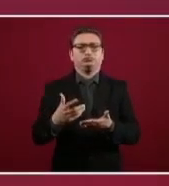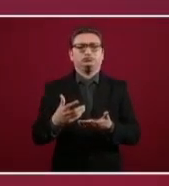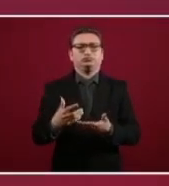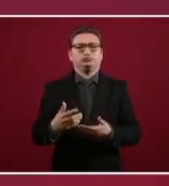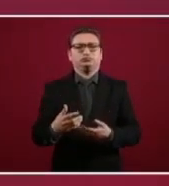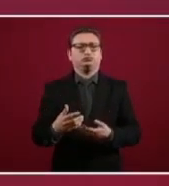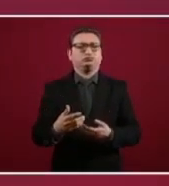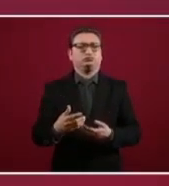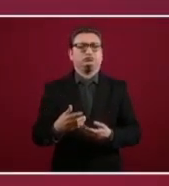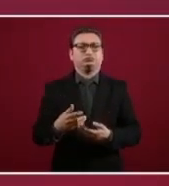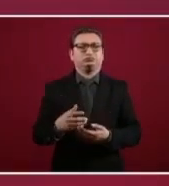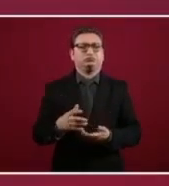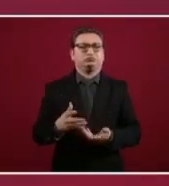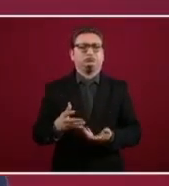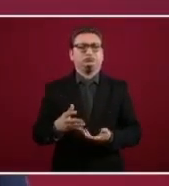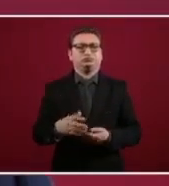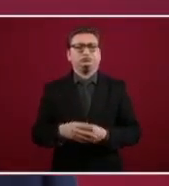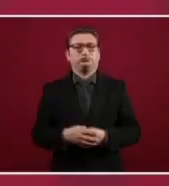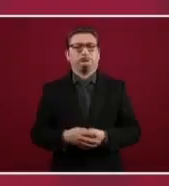sí